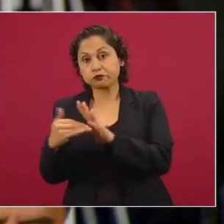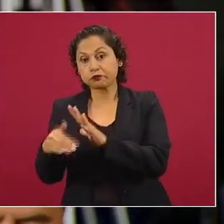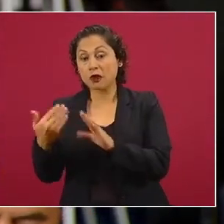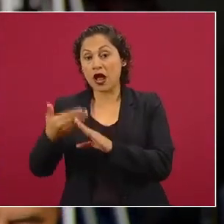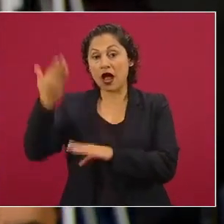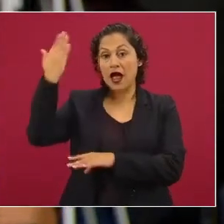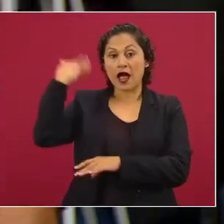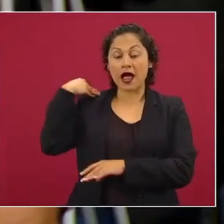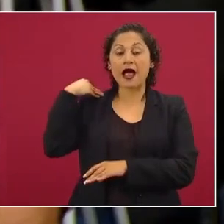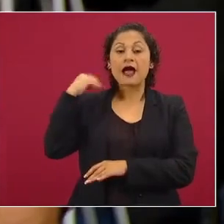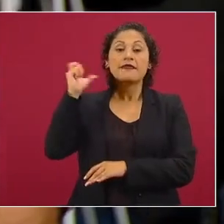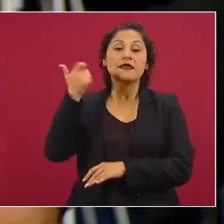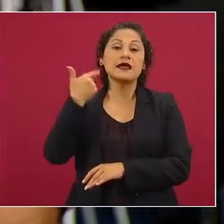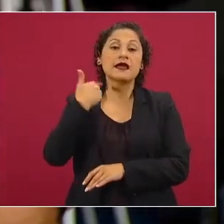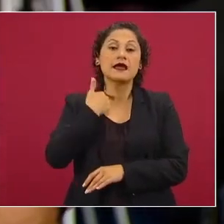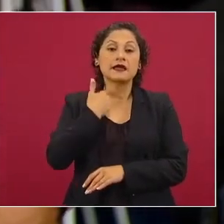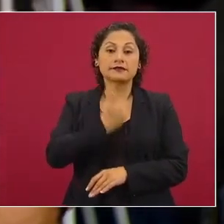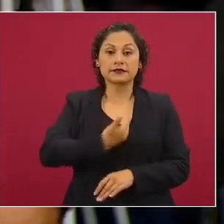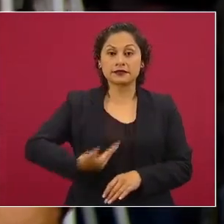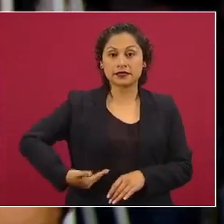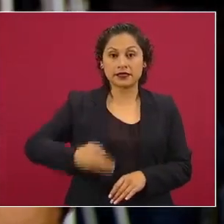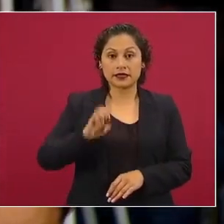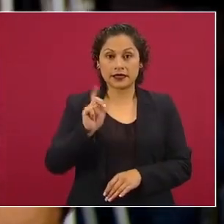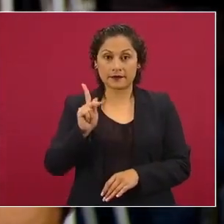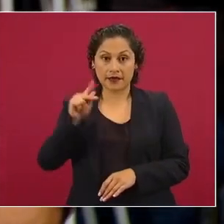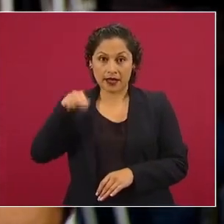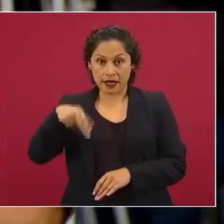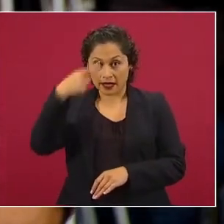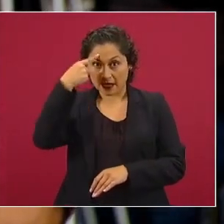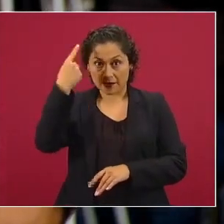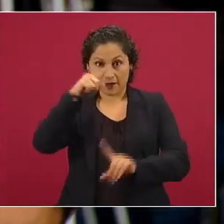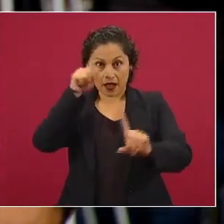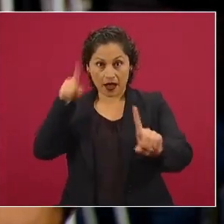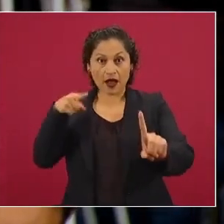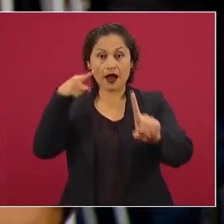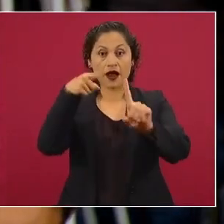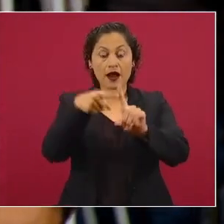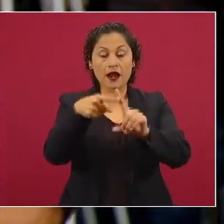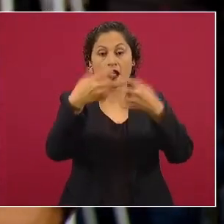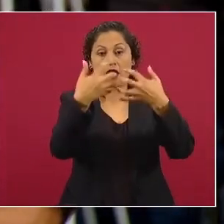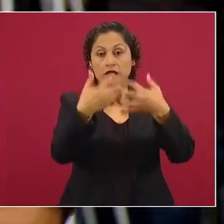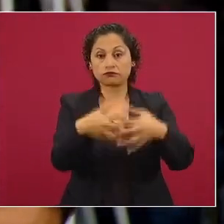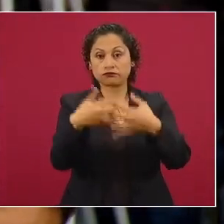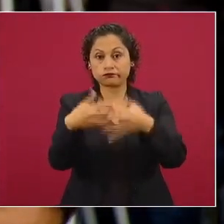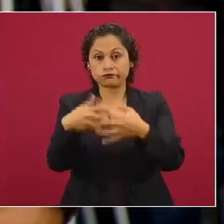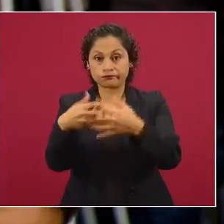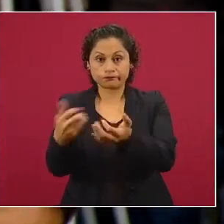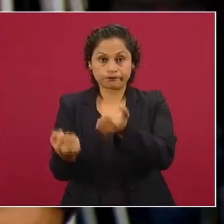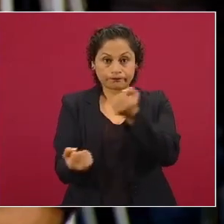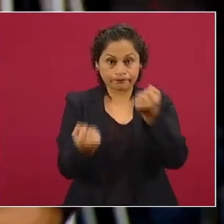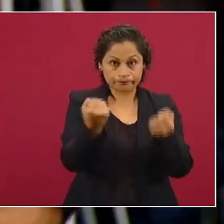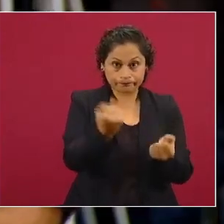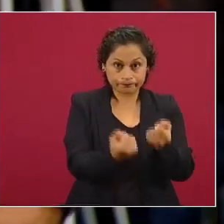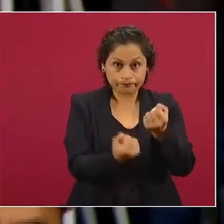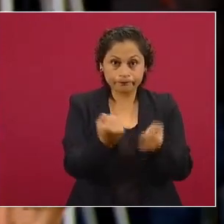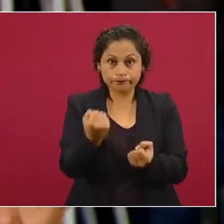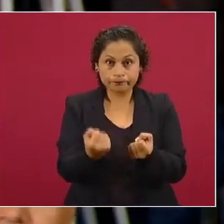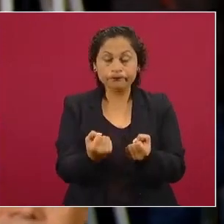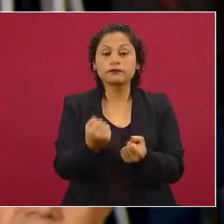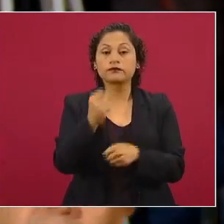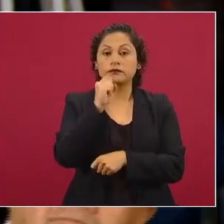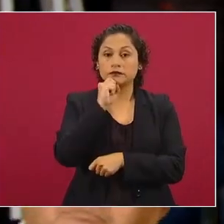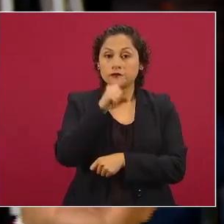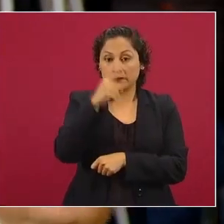Peña Nieto para la industria automotriz, pues para la búsqueda de colores